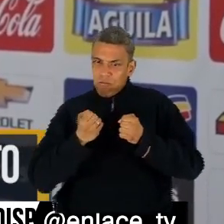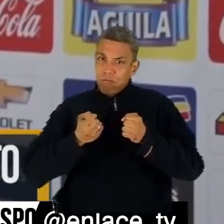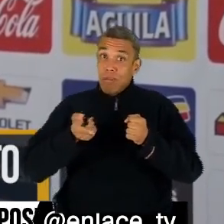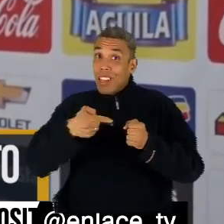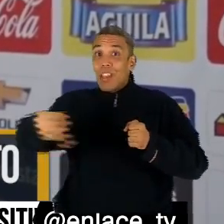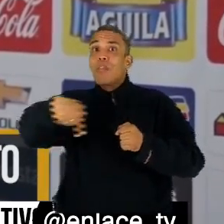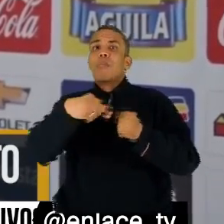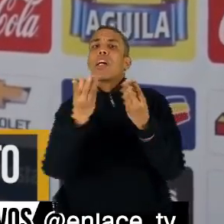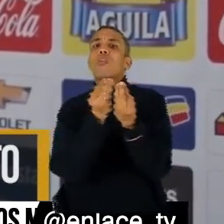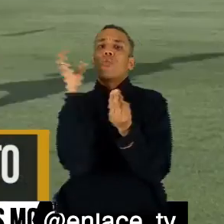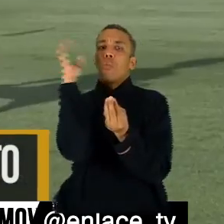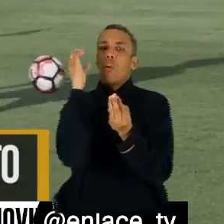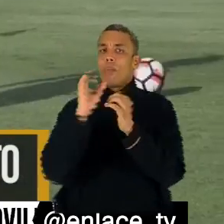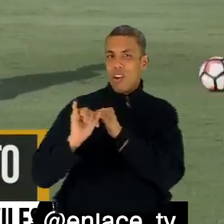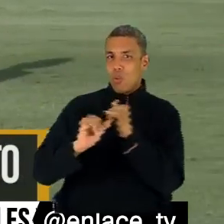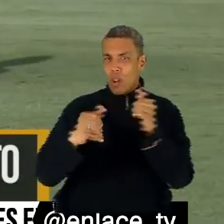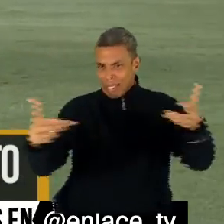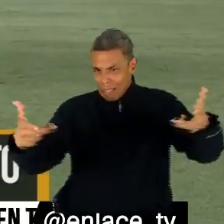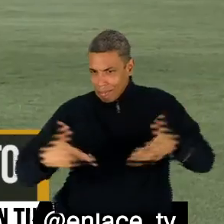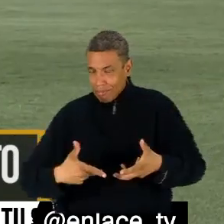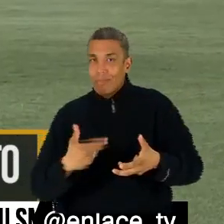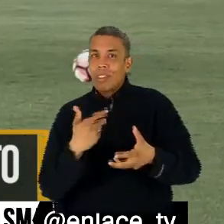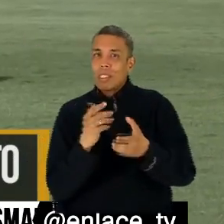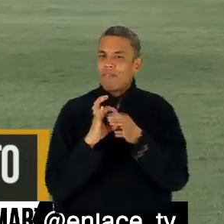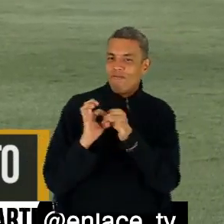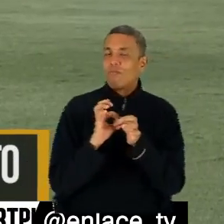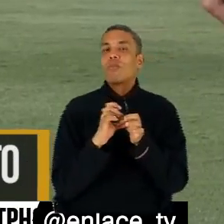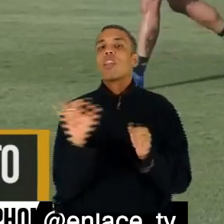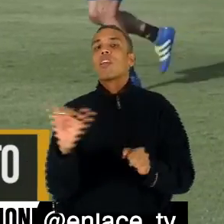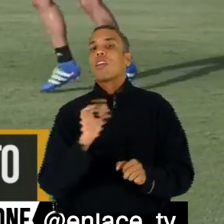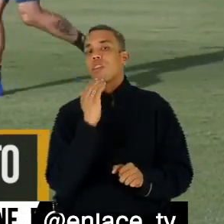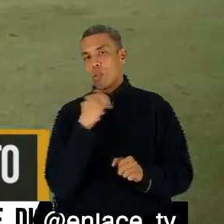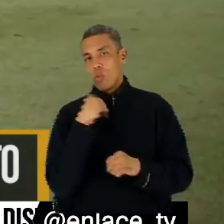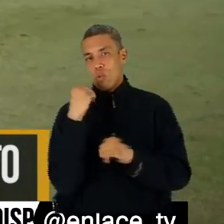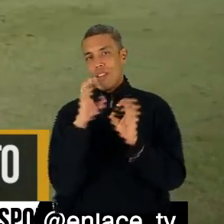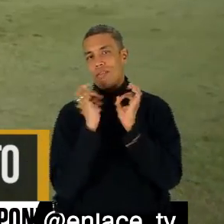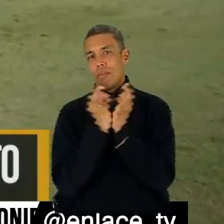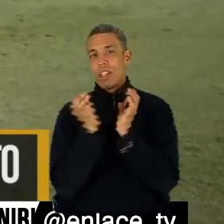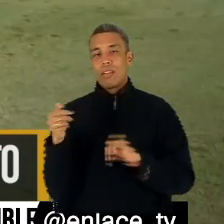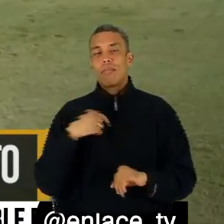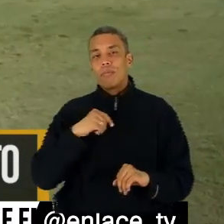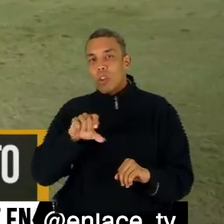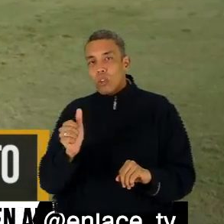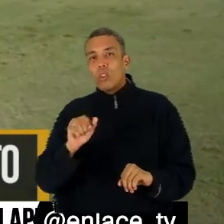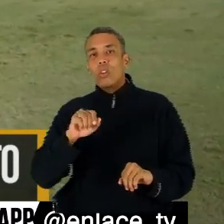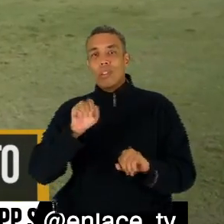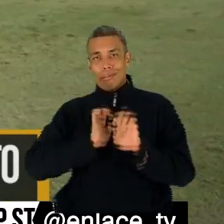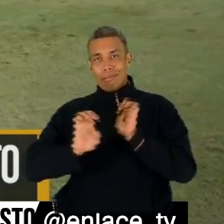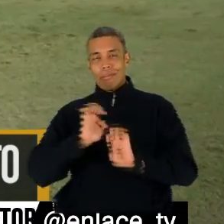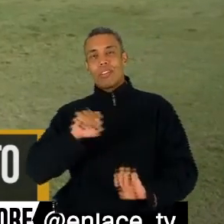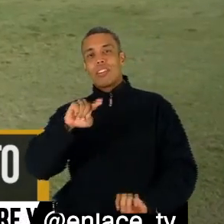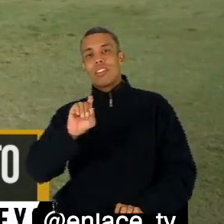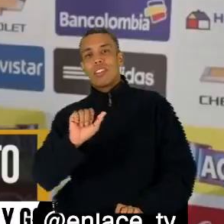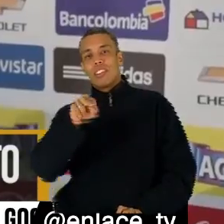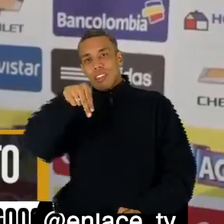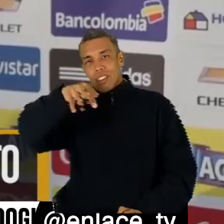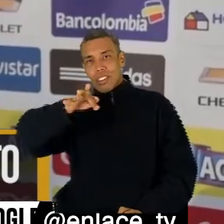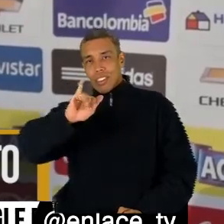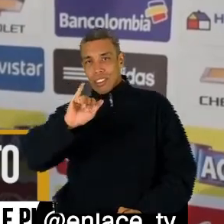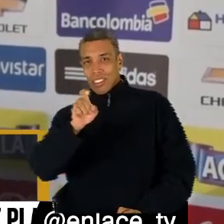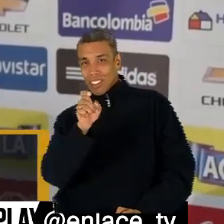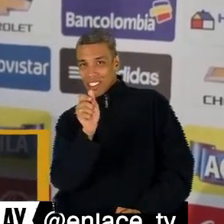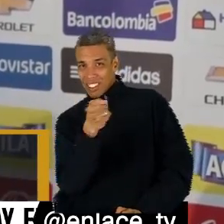en lo personal también sumar a todo eso. Entre tanto, Santiago Arias habló del primer rival que tendrá Colombia en la justa futbolística de América. Igual